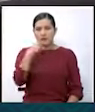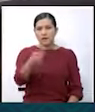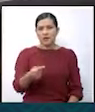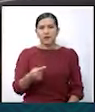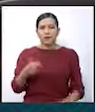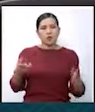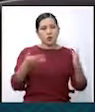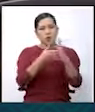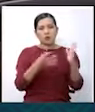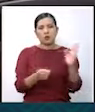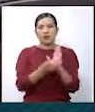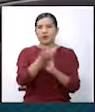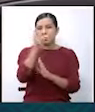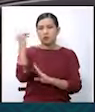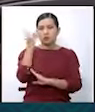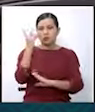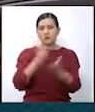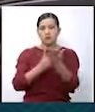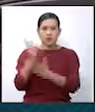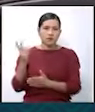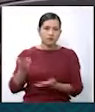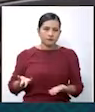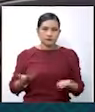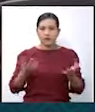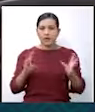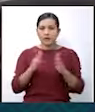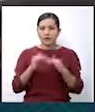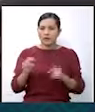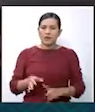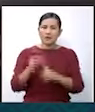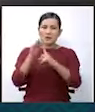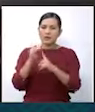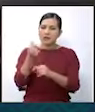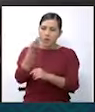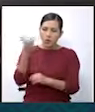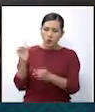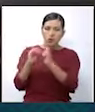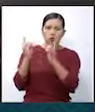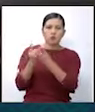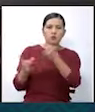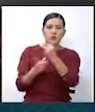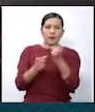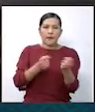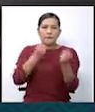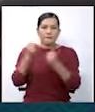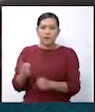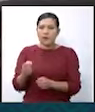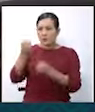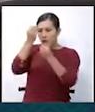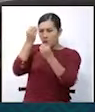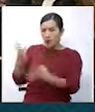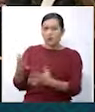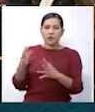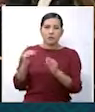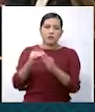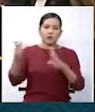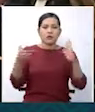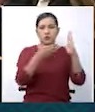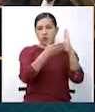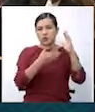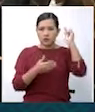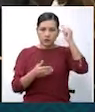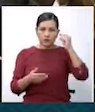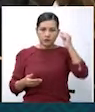contra del desarrollo de nuestro país. A eso obedecen, pero fundamentalmente obedecen a cierto grupo radical de poder que se opone a nuestro gobierno.